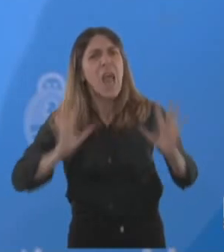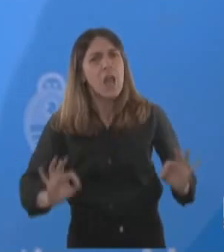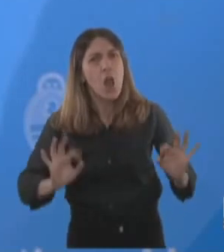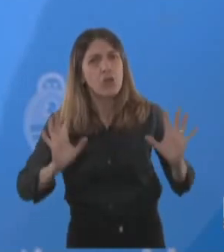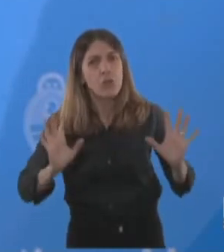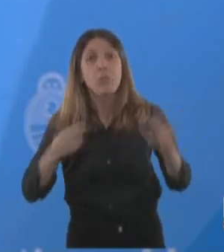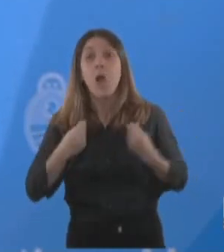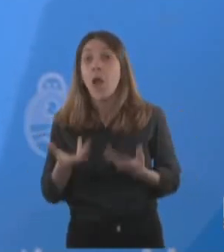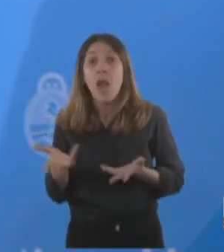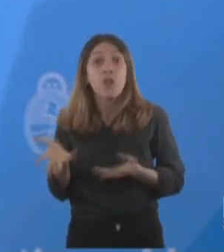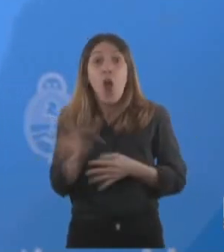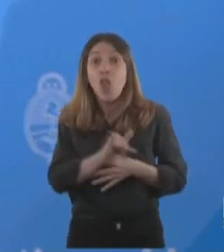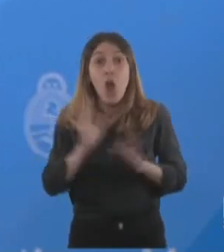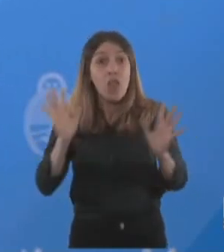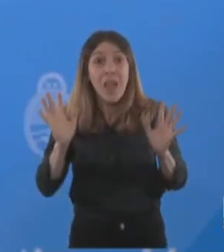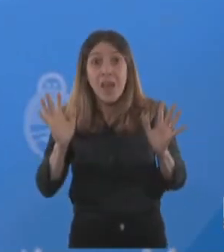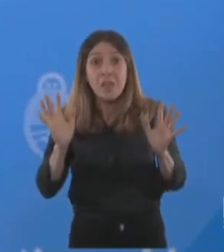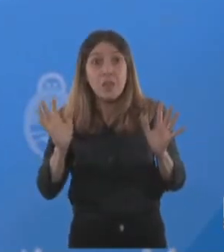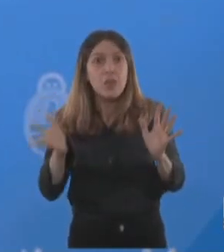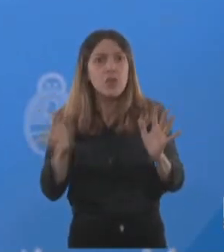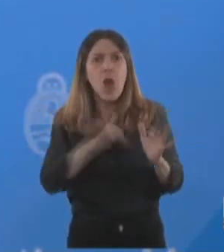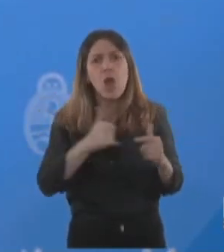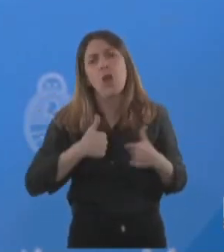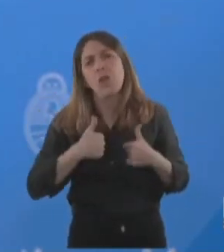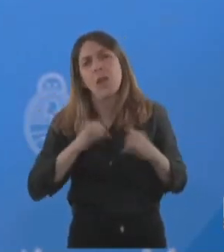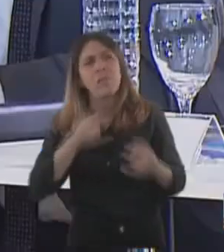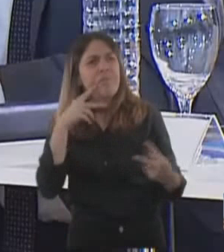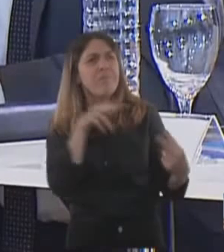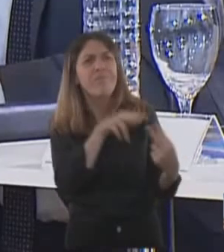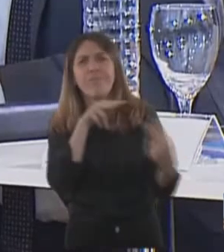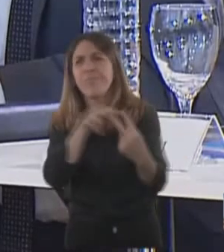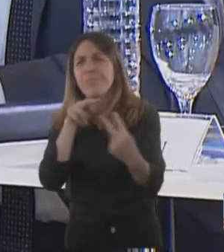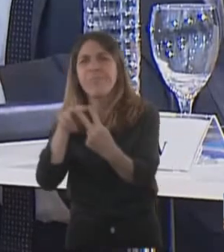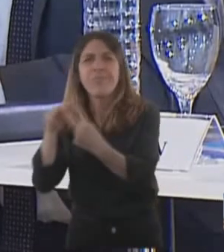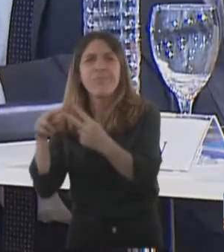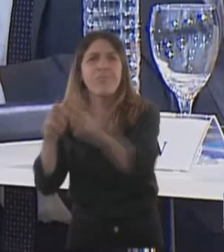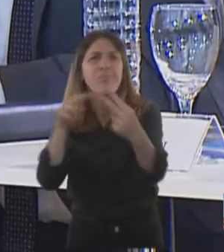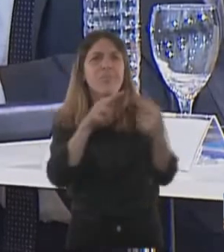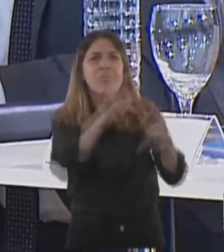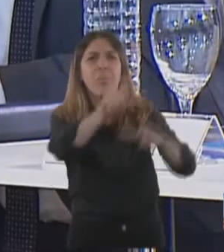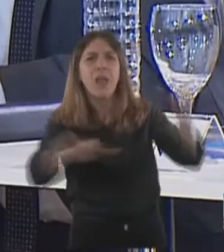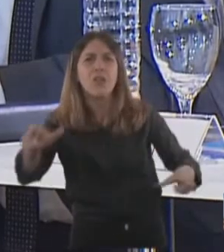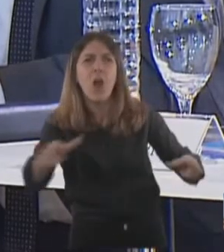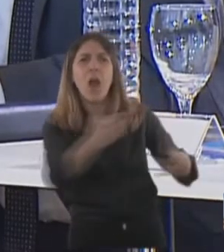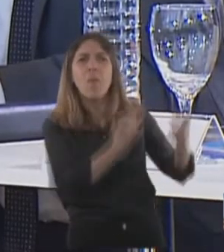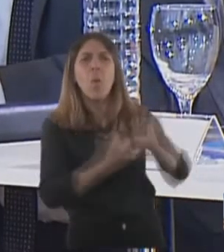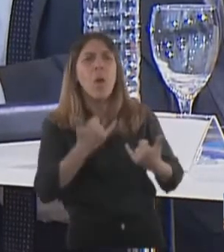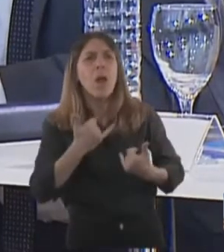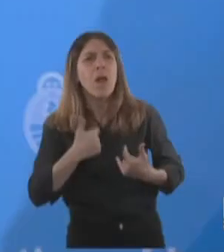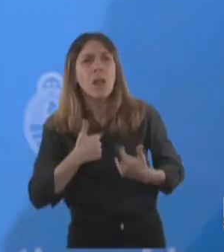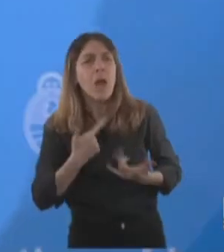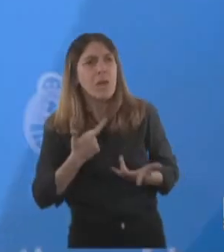porque cotidianamente me encuentro con gente que me cuenta haber sido víctima